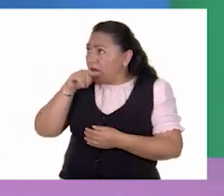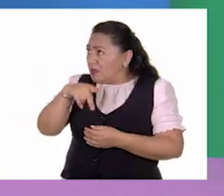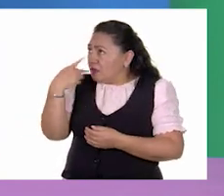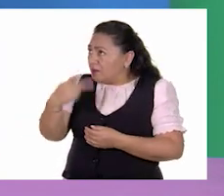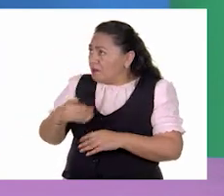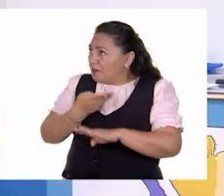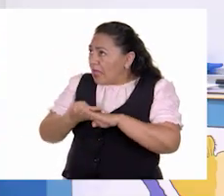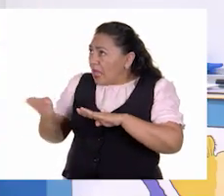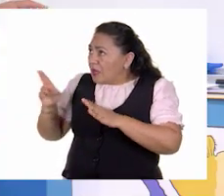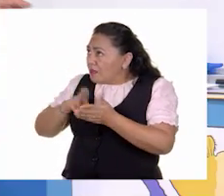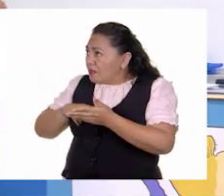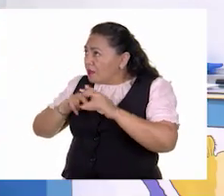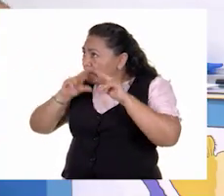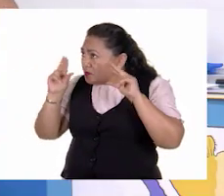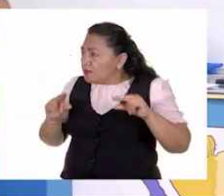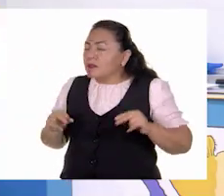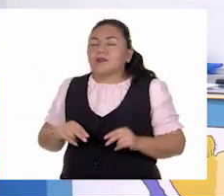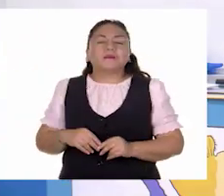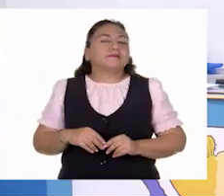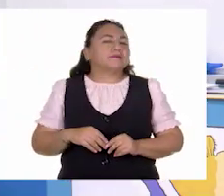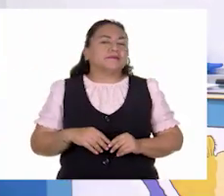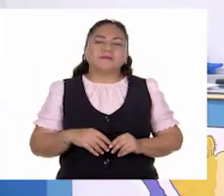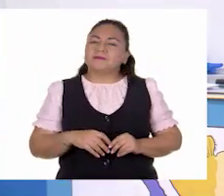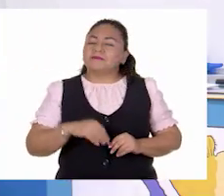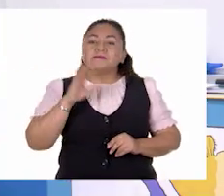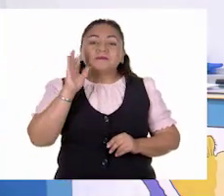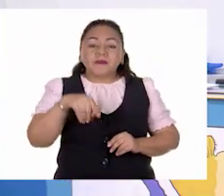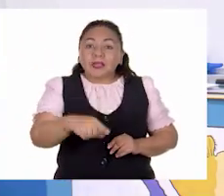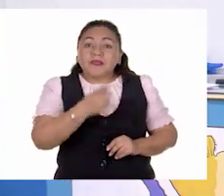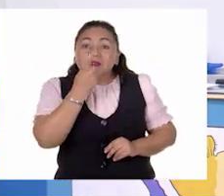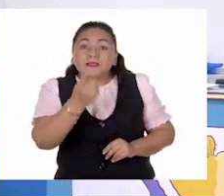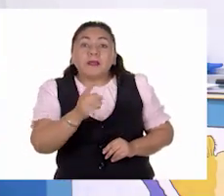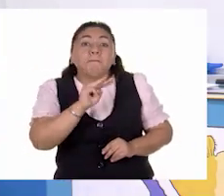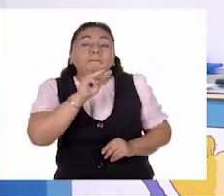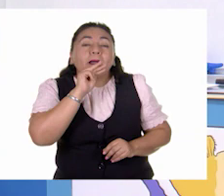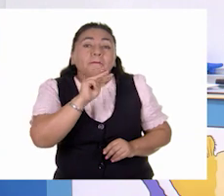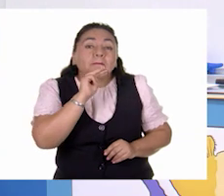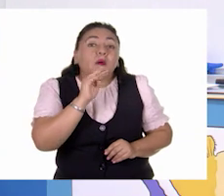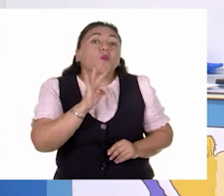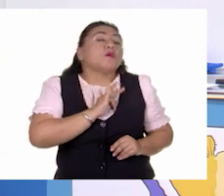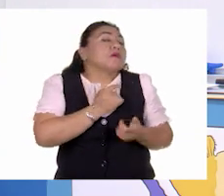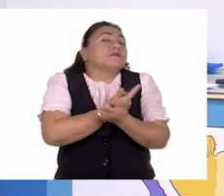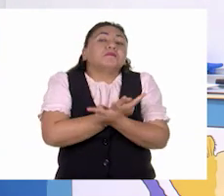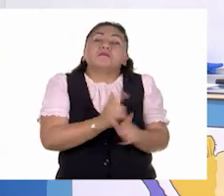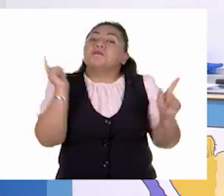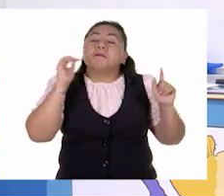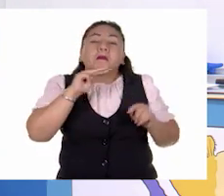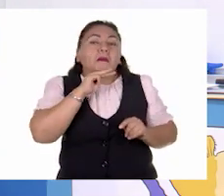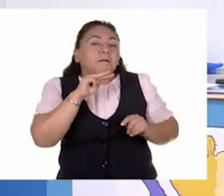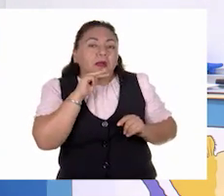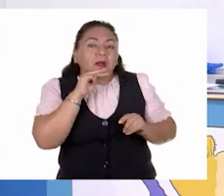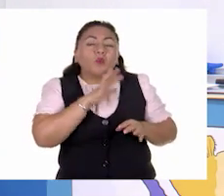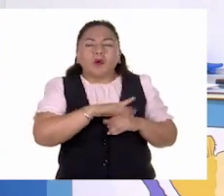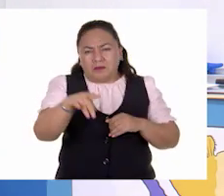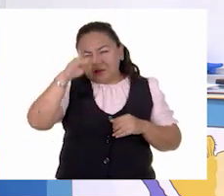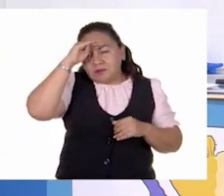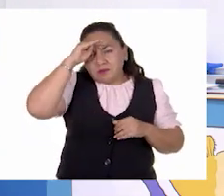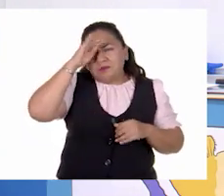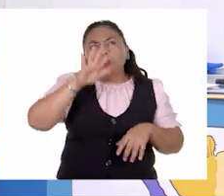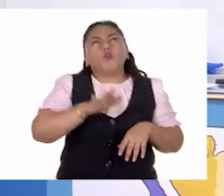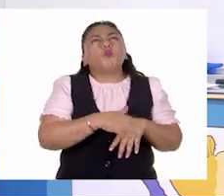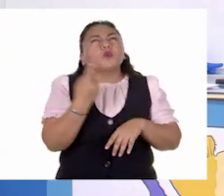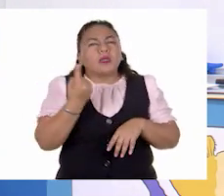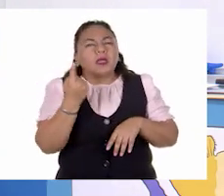Blancanieve? Mira, Ton, de hecho el poema dice una madre, o sea que puede ser cualquier mamá. ¿Han pensado por qué